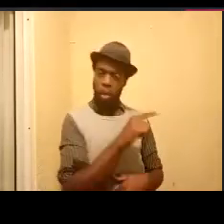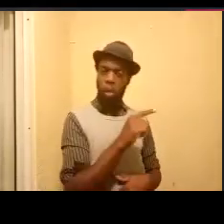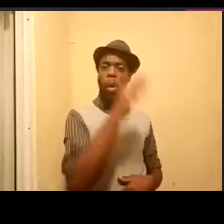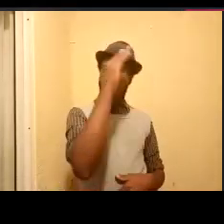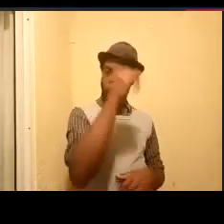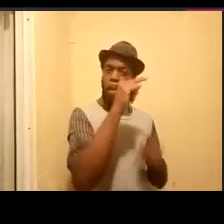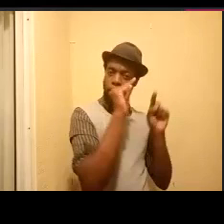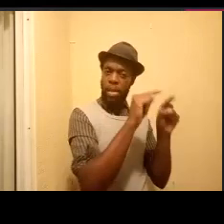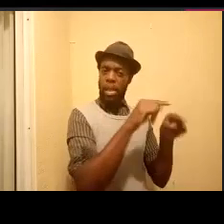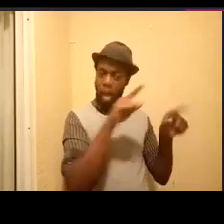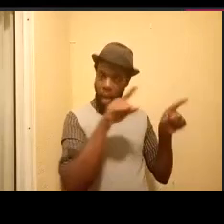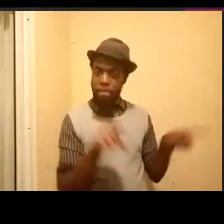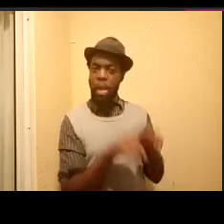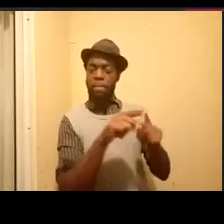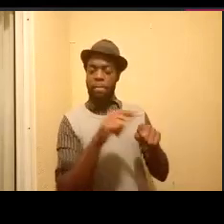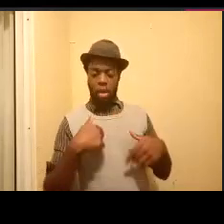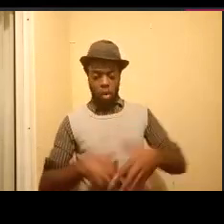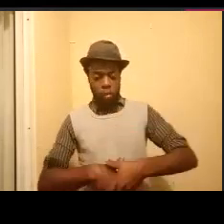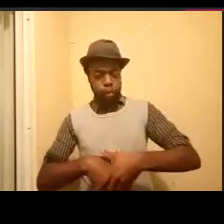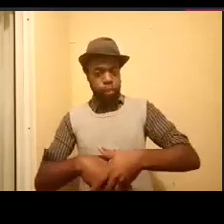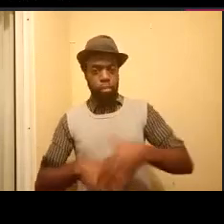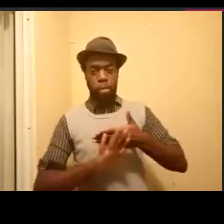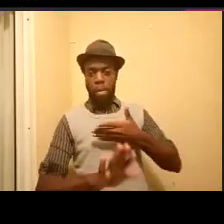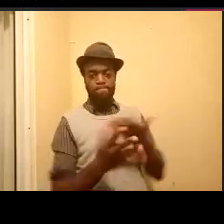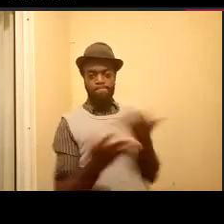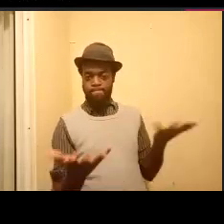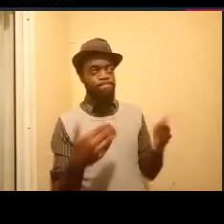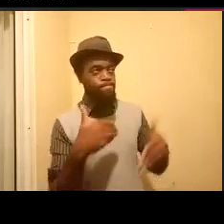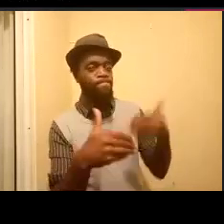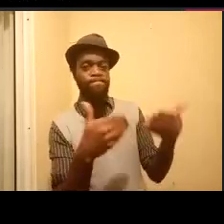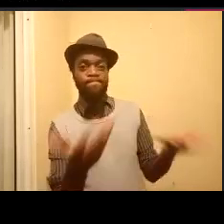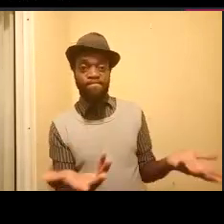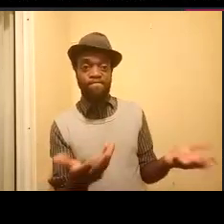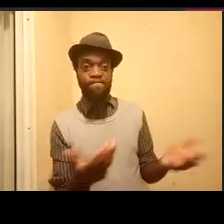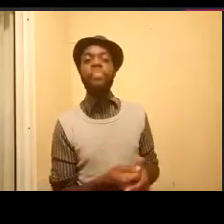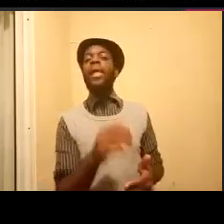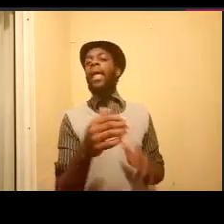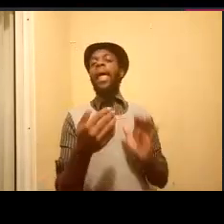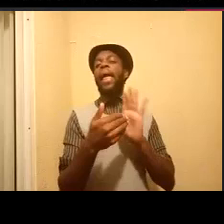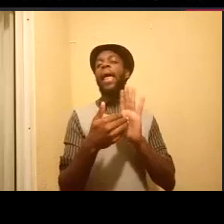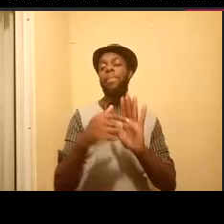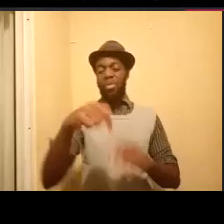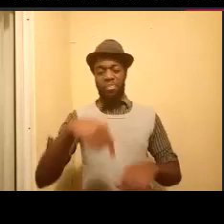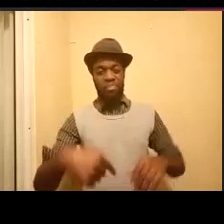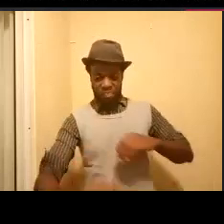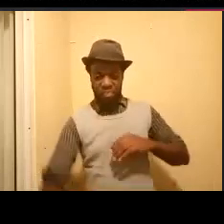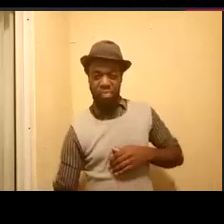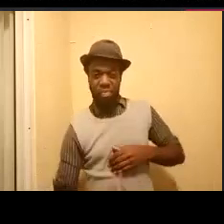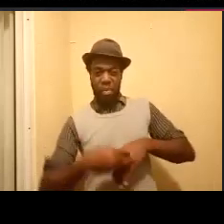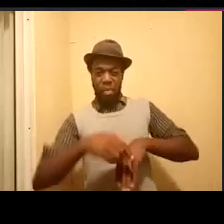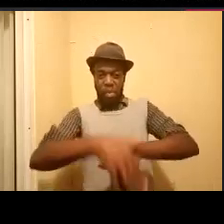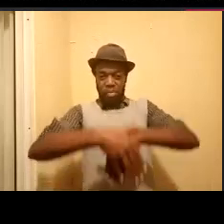evitar embarazarse, a la hora de hablar de los dispositivos intrauterinos, por ejemplo, el chip, lo de la T